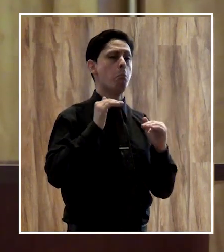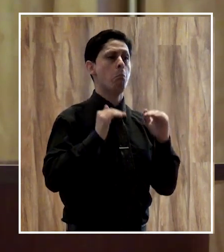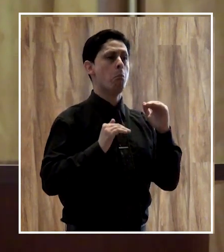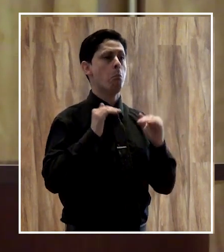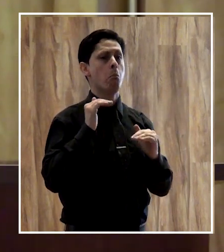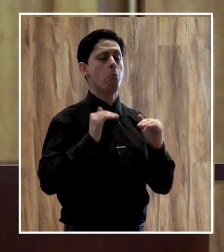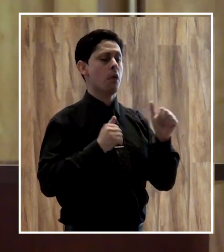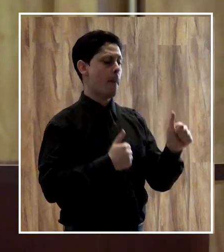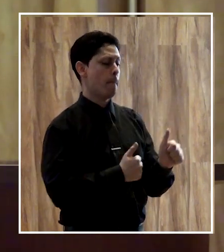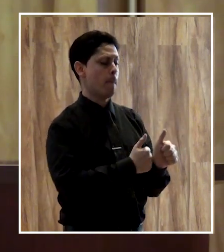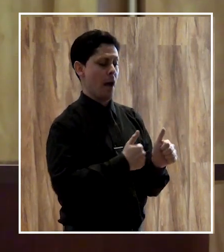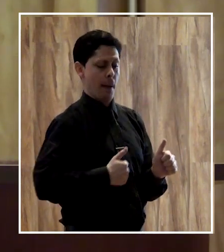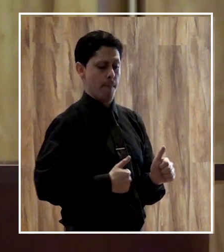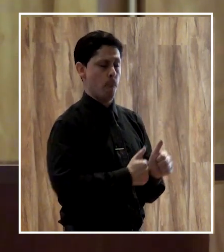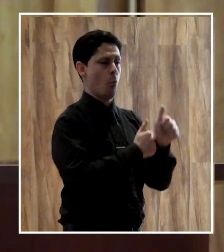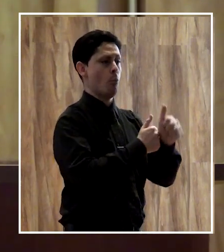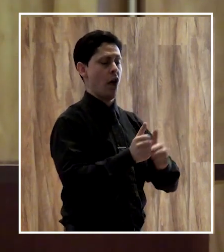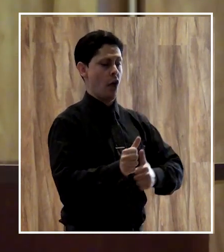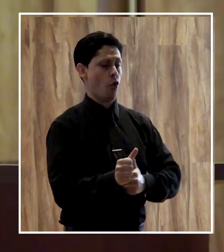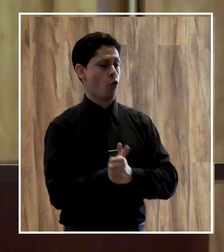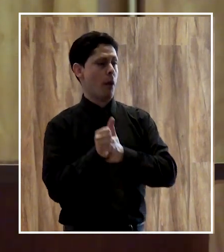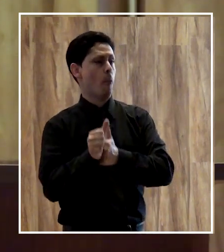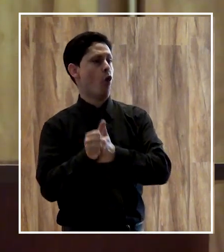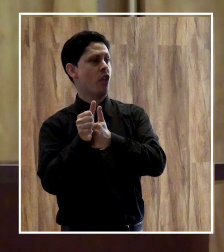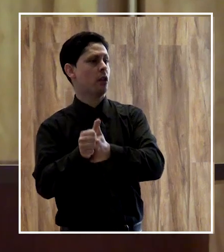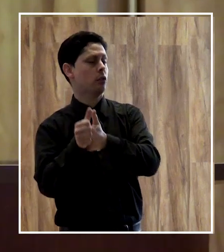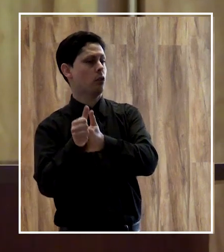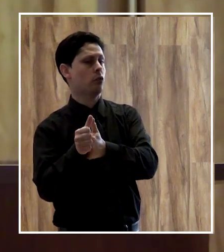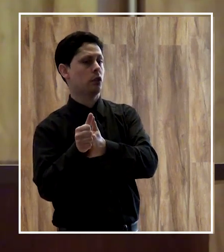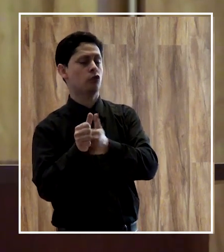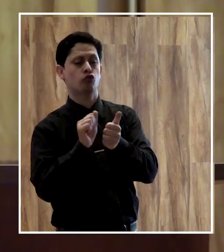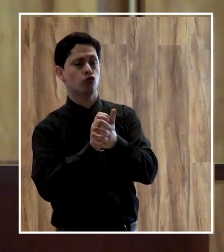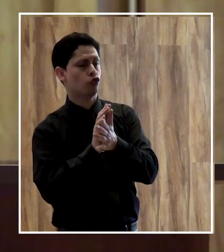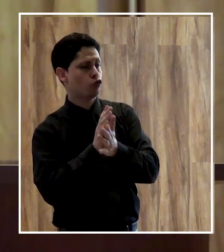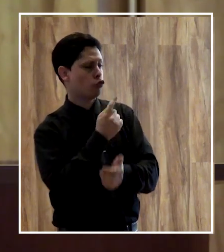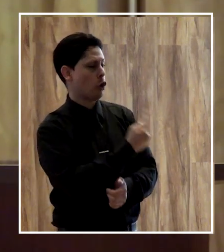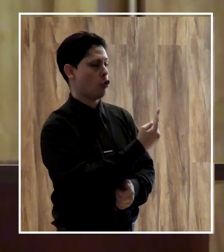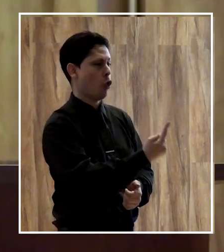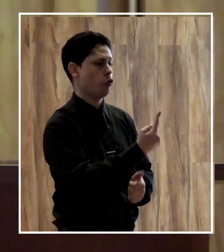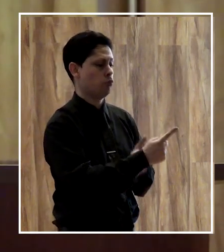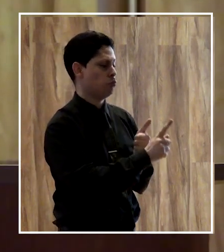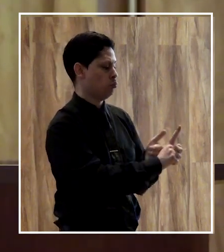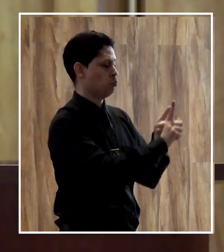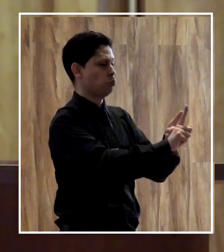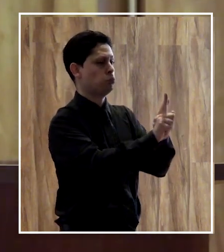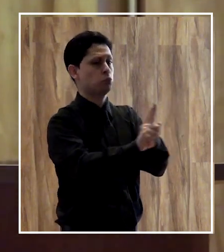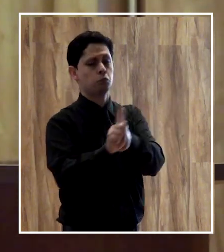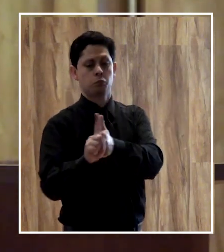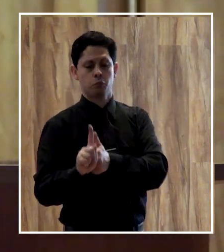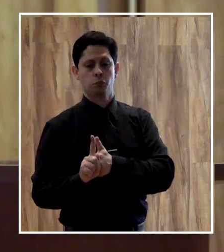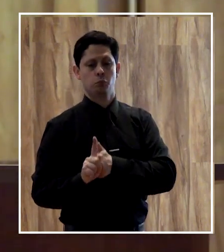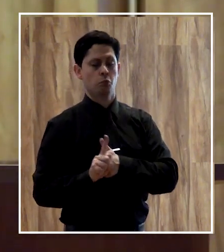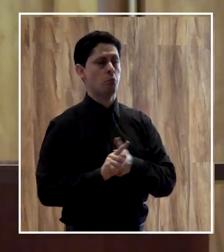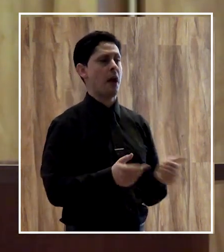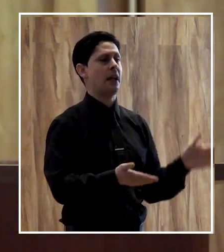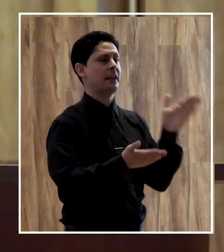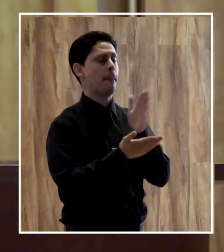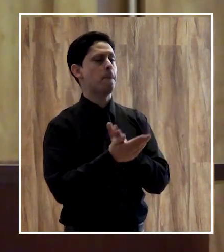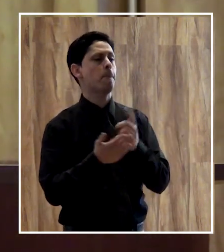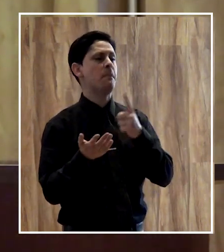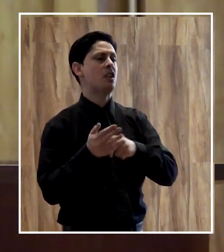modesto de asesor de todos los ministros de Educación de ese periodo